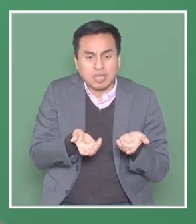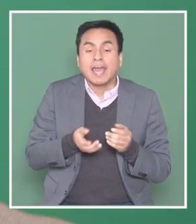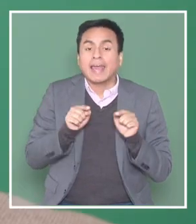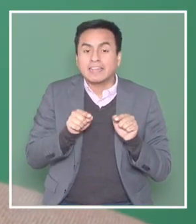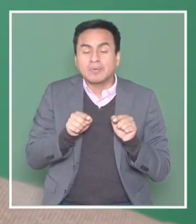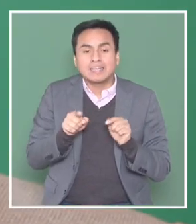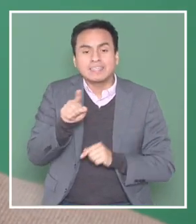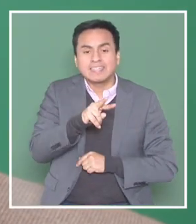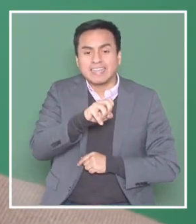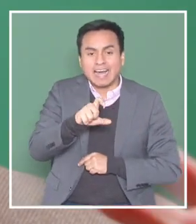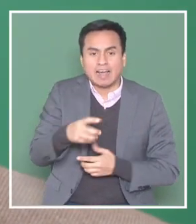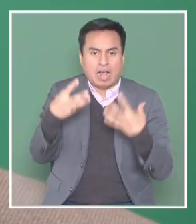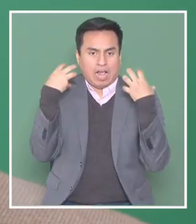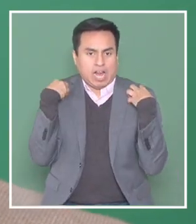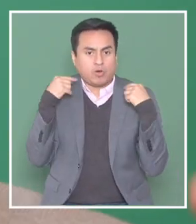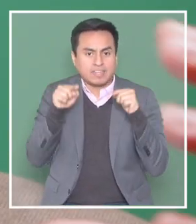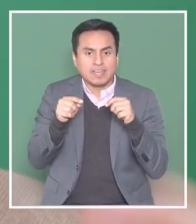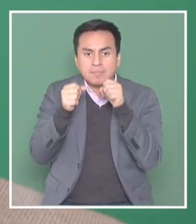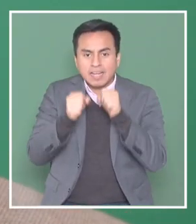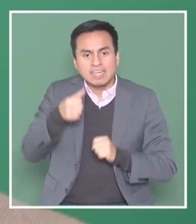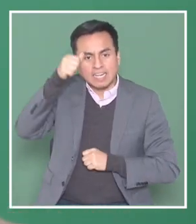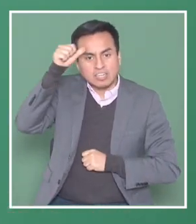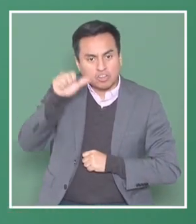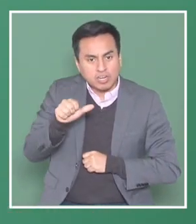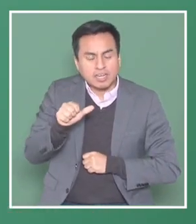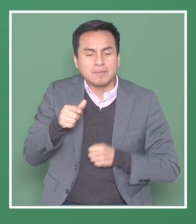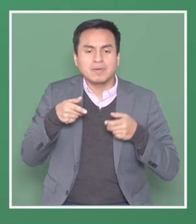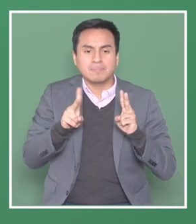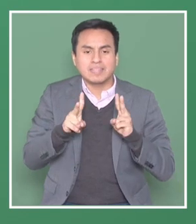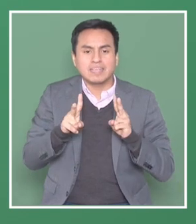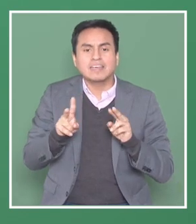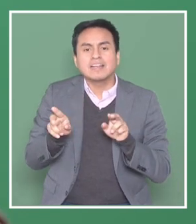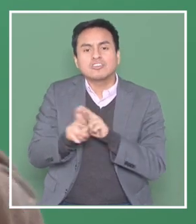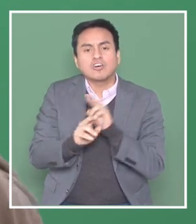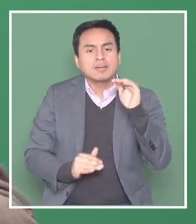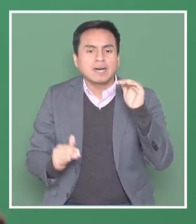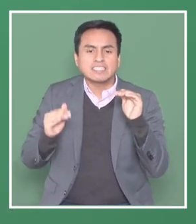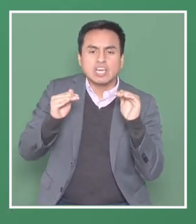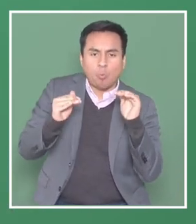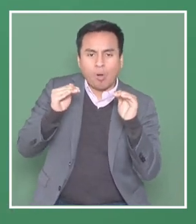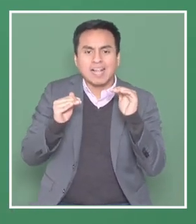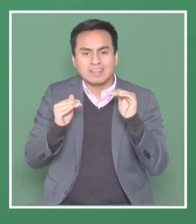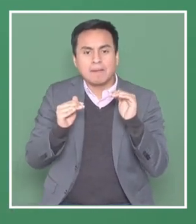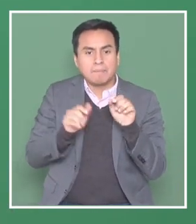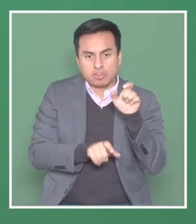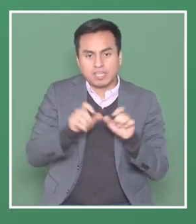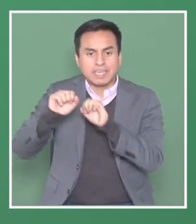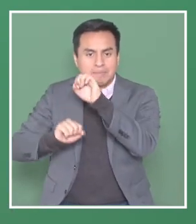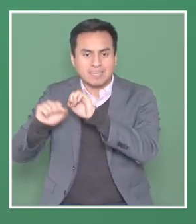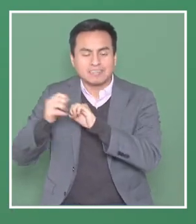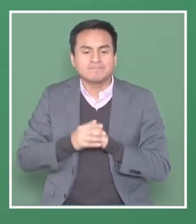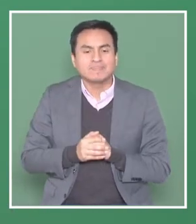manera, el hecho de que el CERNAC se haga cargo de esto y tenga una capacidad sancionatoria va a permitir tener una relación más igual entre